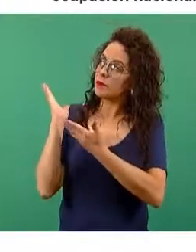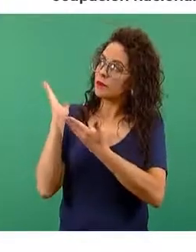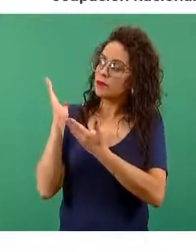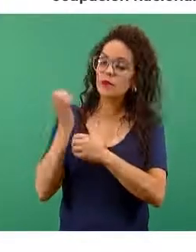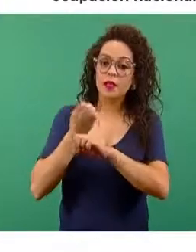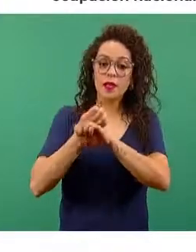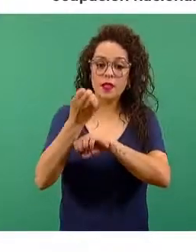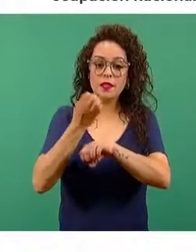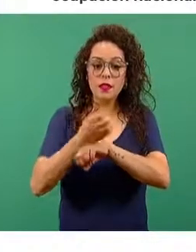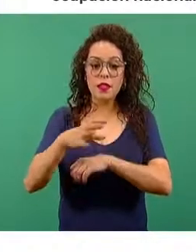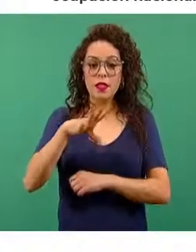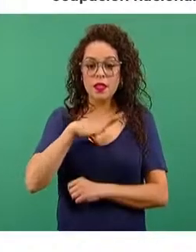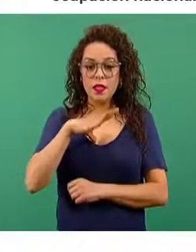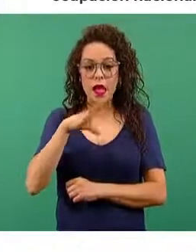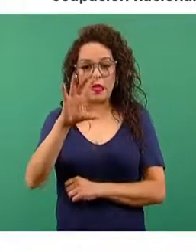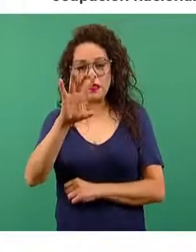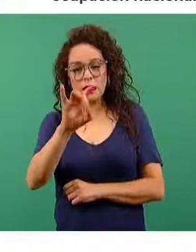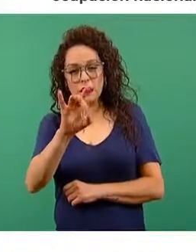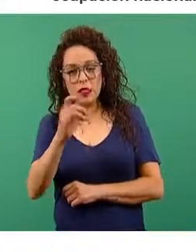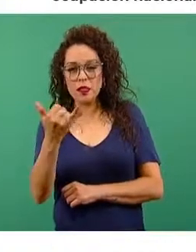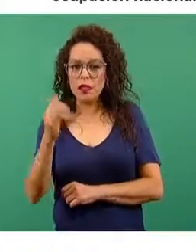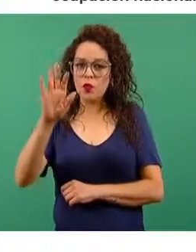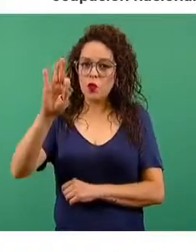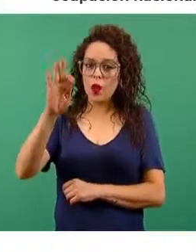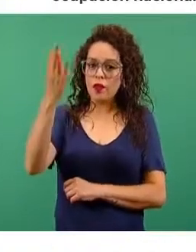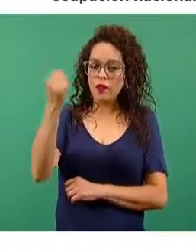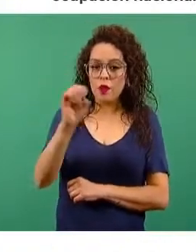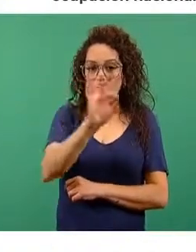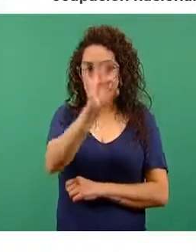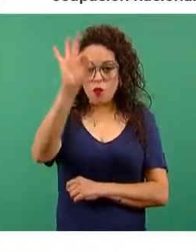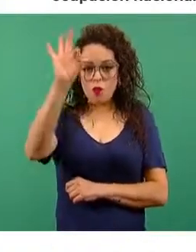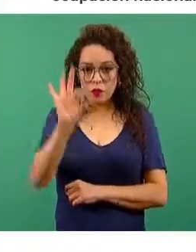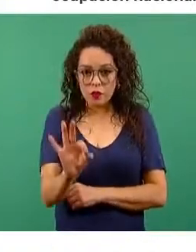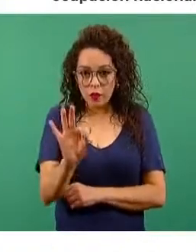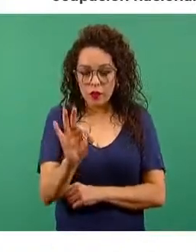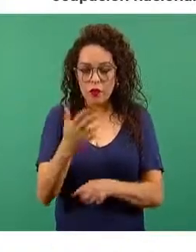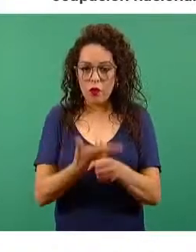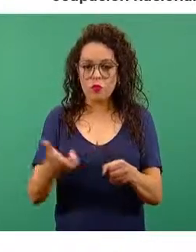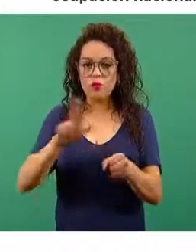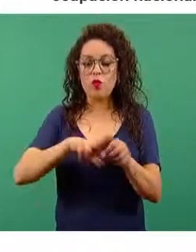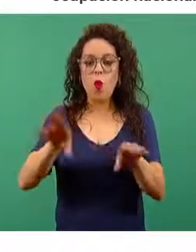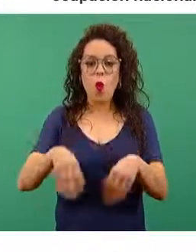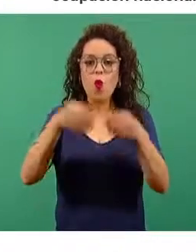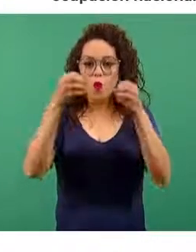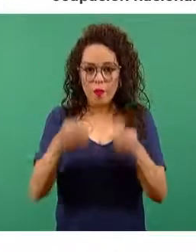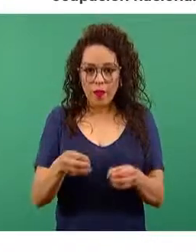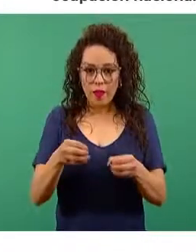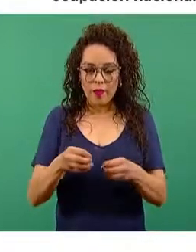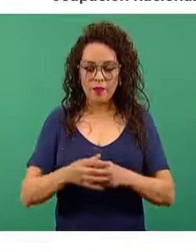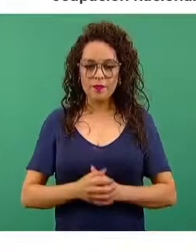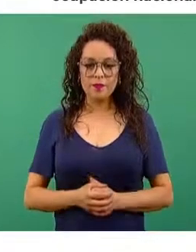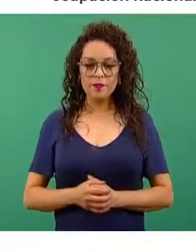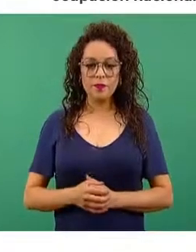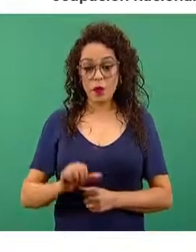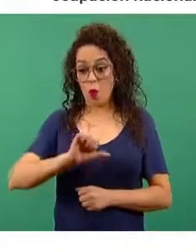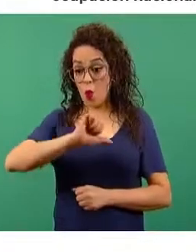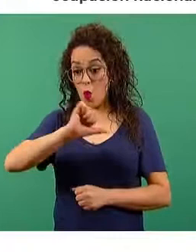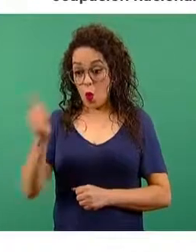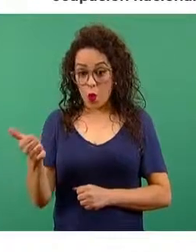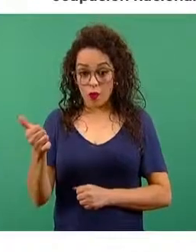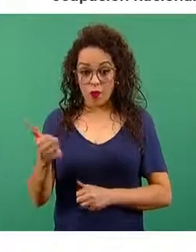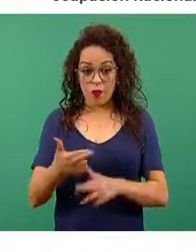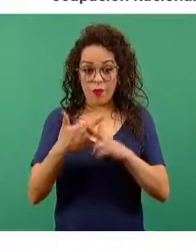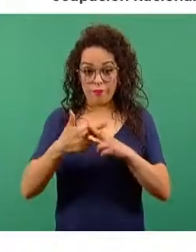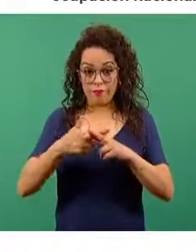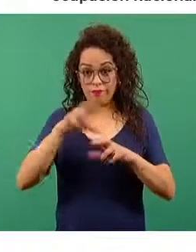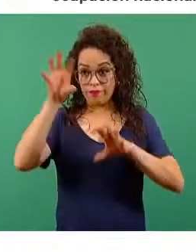que tienen entre 30 y 49% de su ocupación hospitalaria. Y el resto, en un color oro